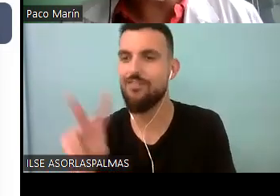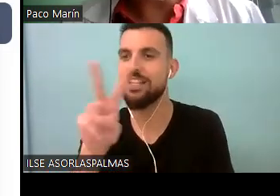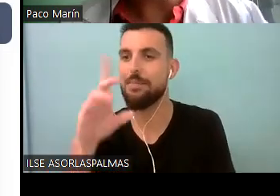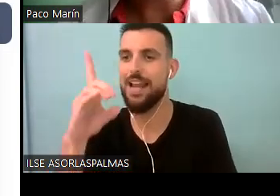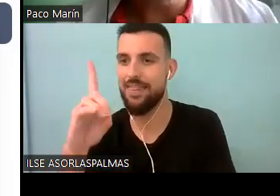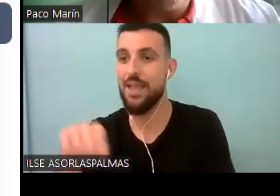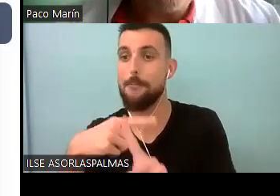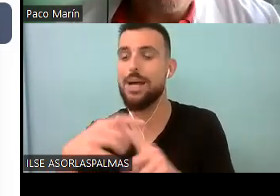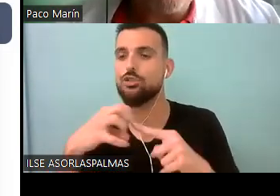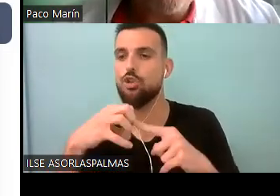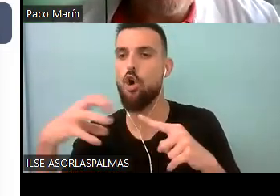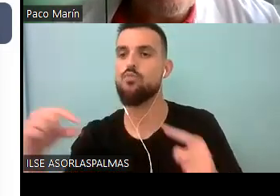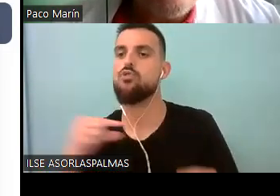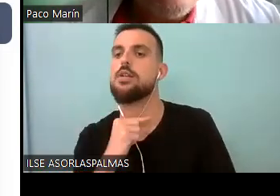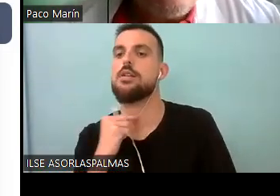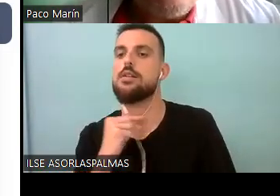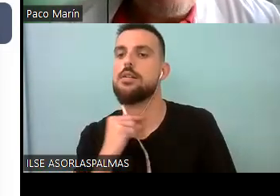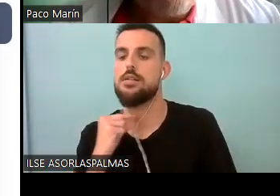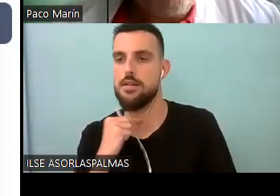regulando este calcio y este fósforo.